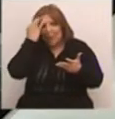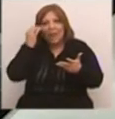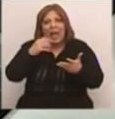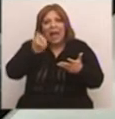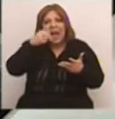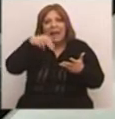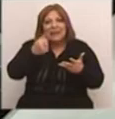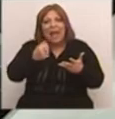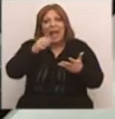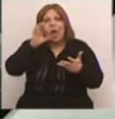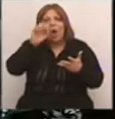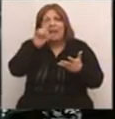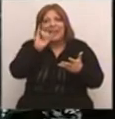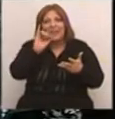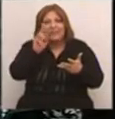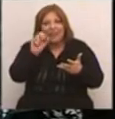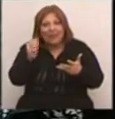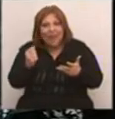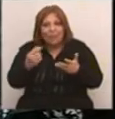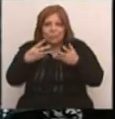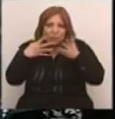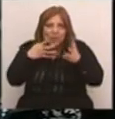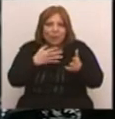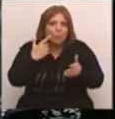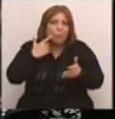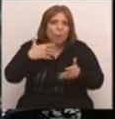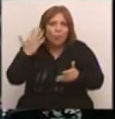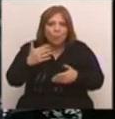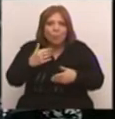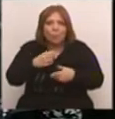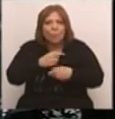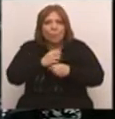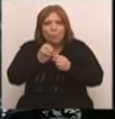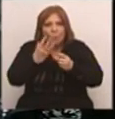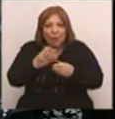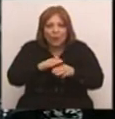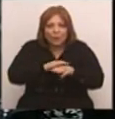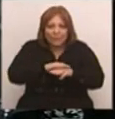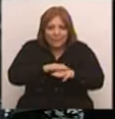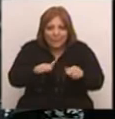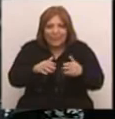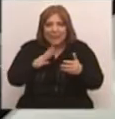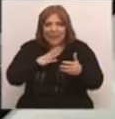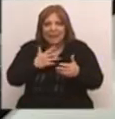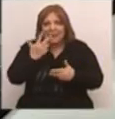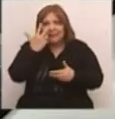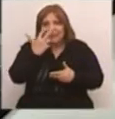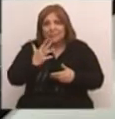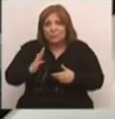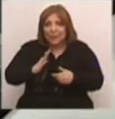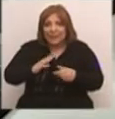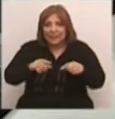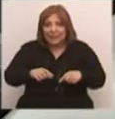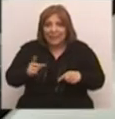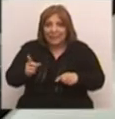Olivera hubiese tenido que soportar la guerra, su popularidad por el piso. Y vuelvo las tres a lo mismo. Mujeres intendentas, yo creo,